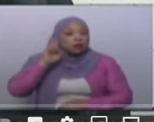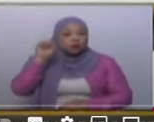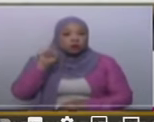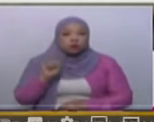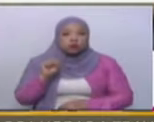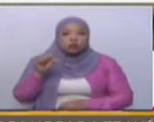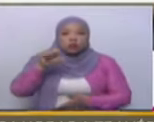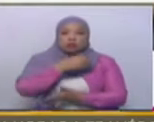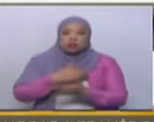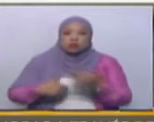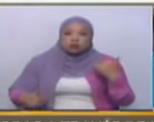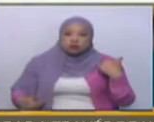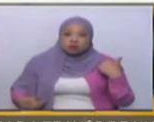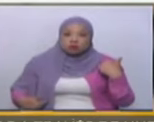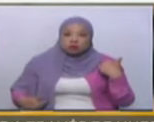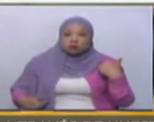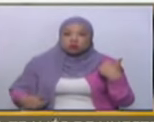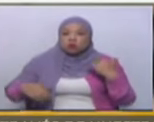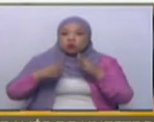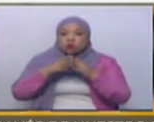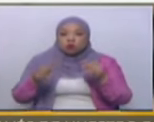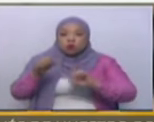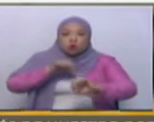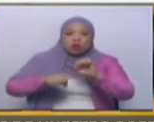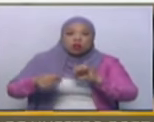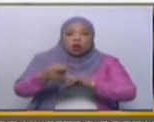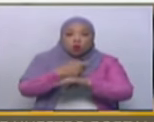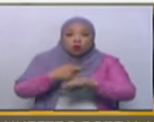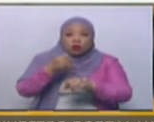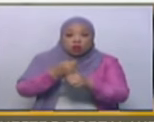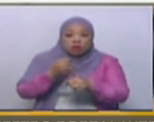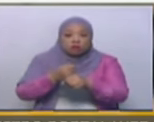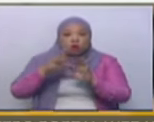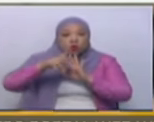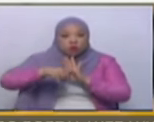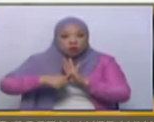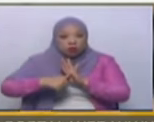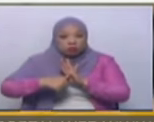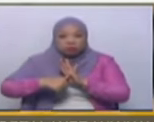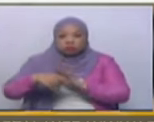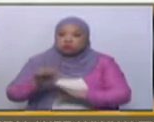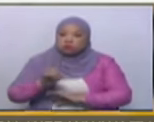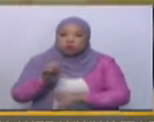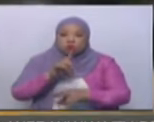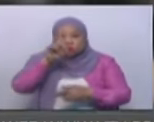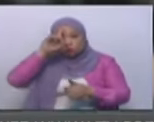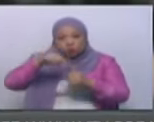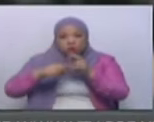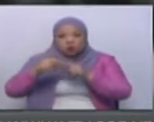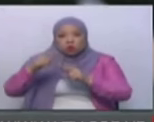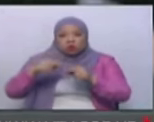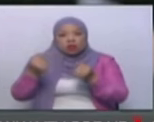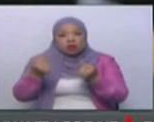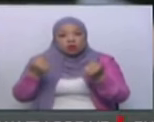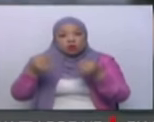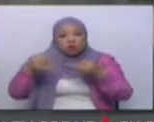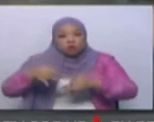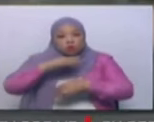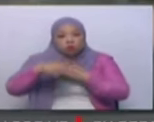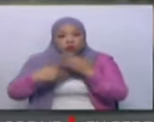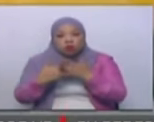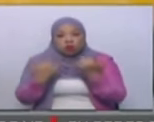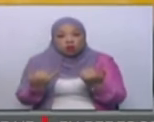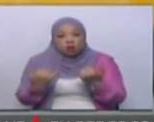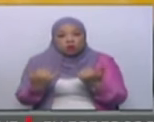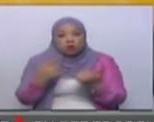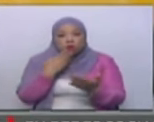irá contra todos los enchufados. Reitero que a Venezuela no la para nadie y el país va camino a la construcción de una economía robusta, que ahora mismo usted